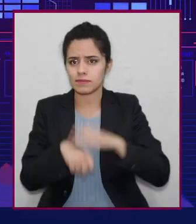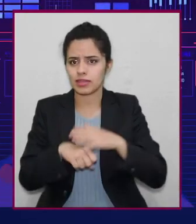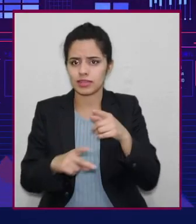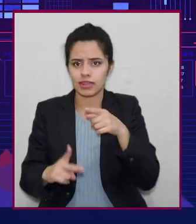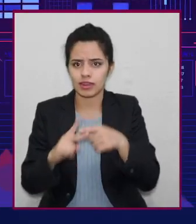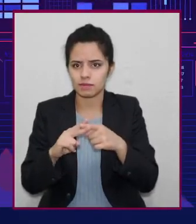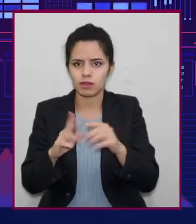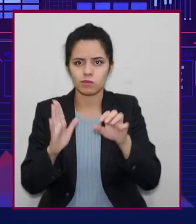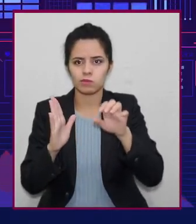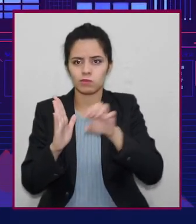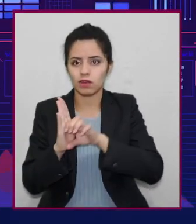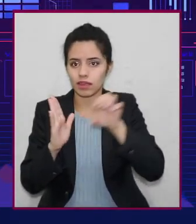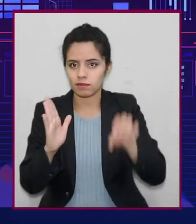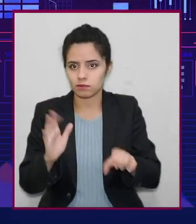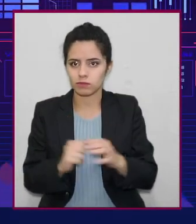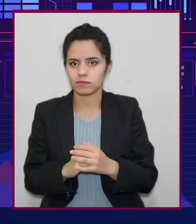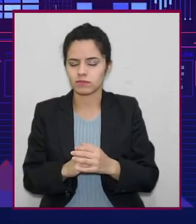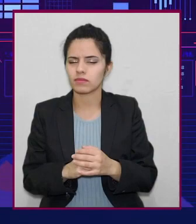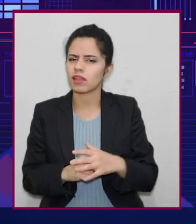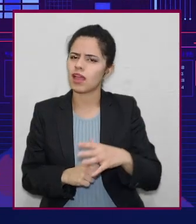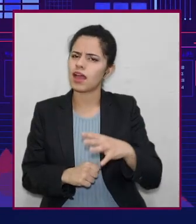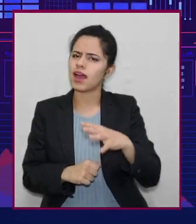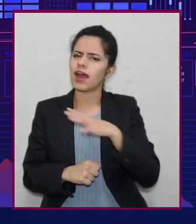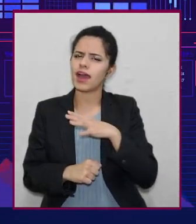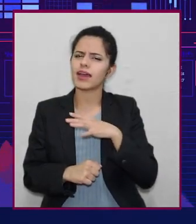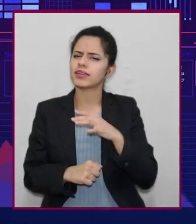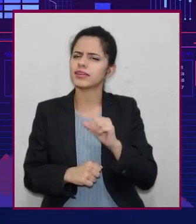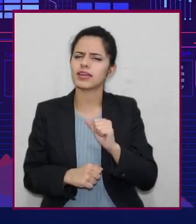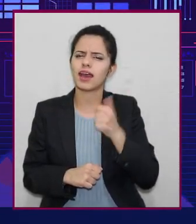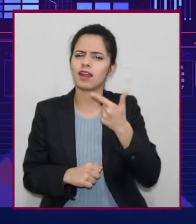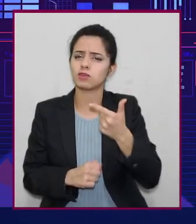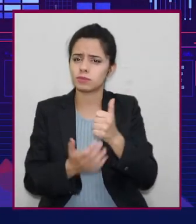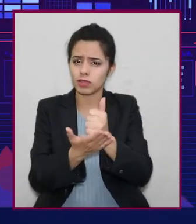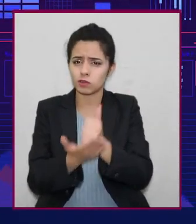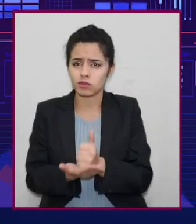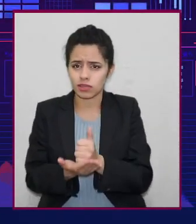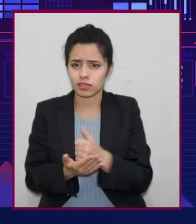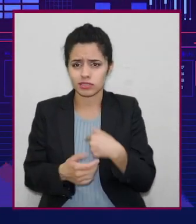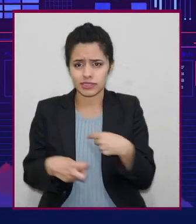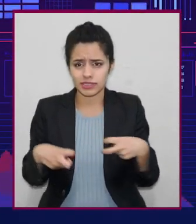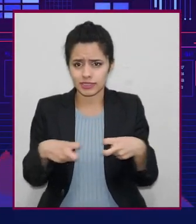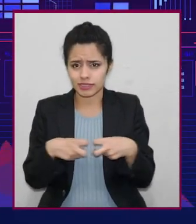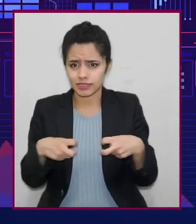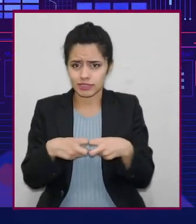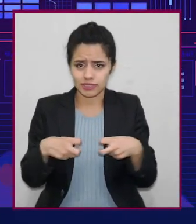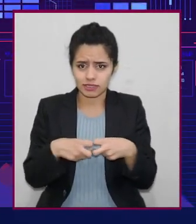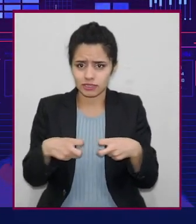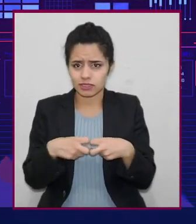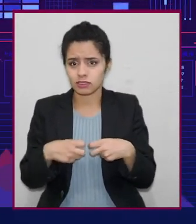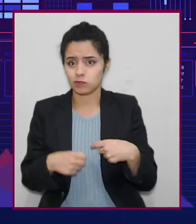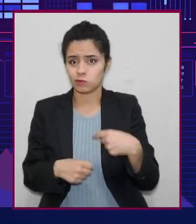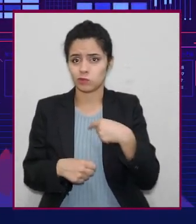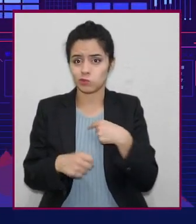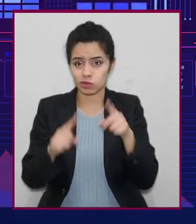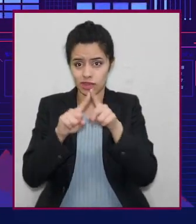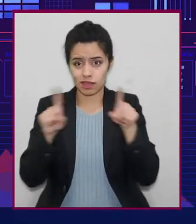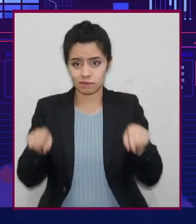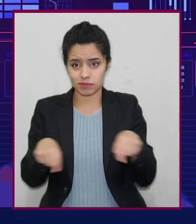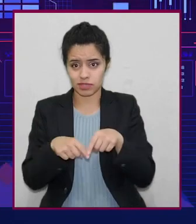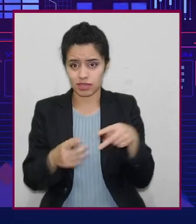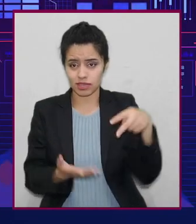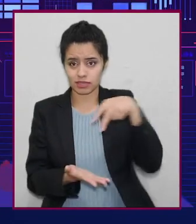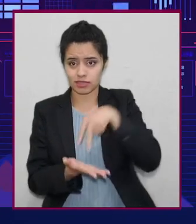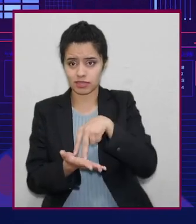seguir conociendo más herramientas. Por ejemplo, ¿no hay por ahí algo que me ayude con los nervios cada que voy a aparecer